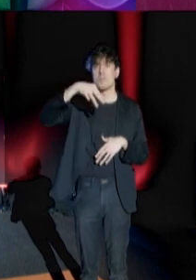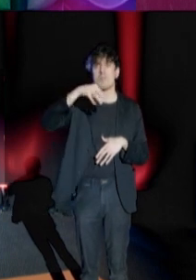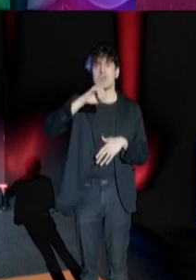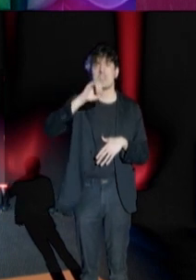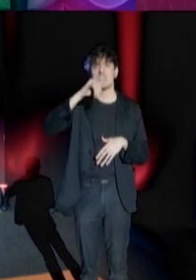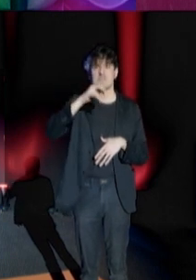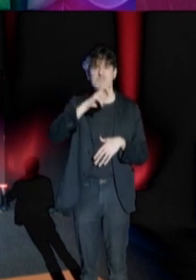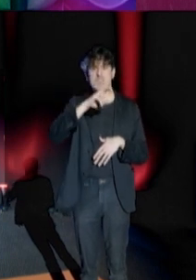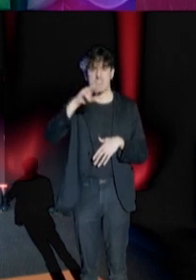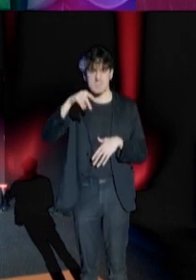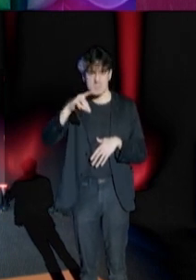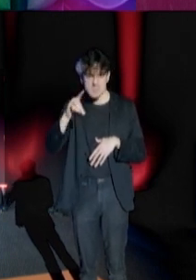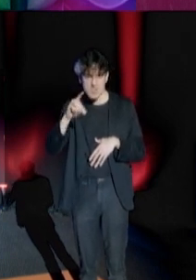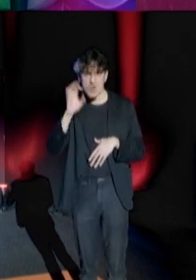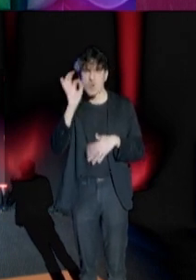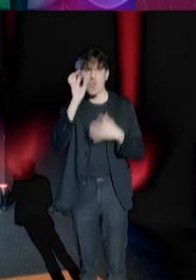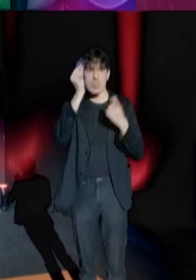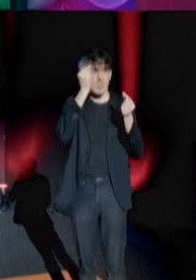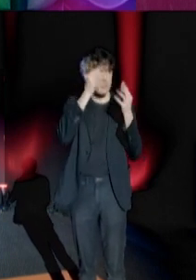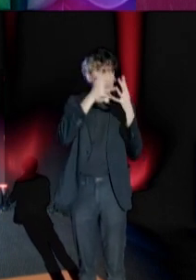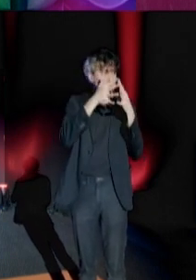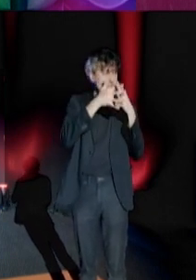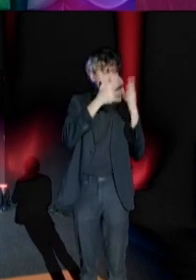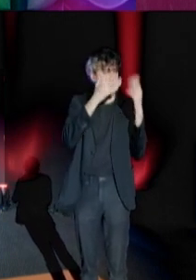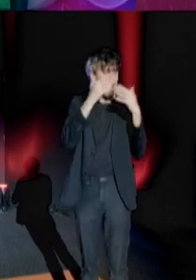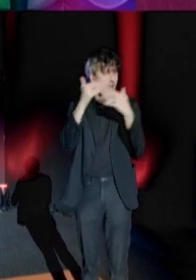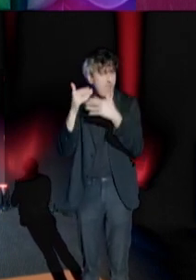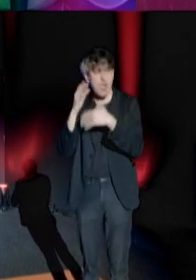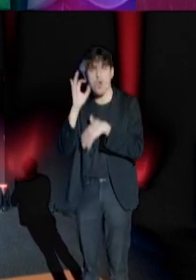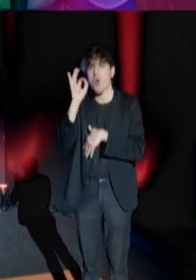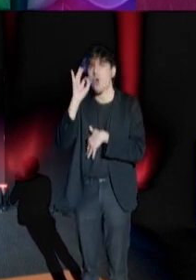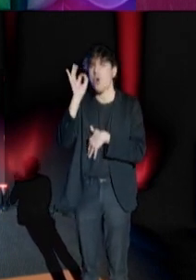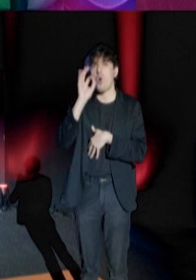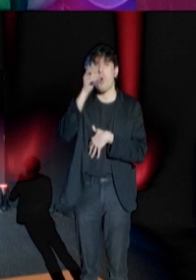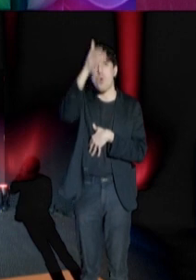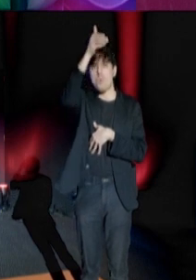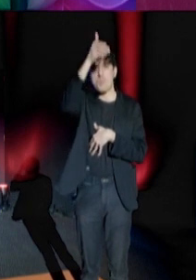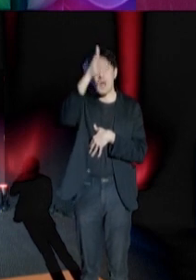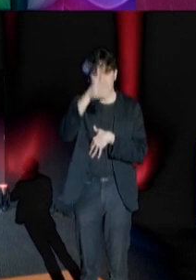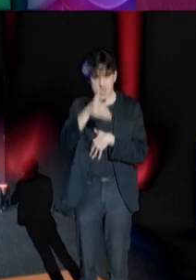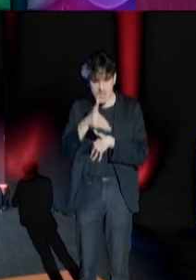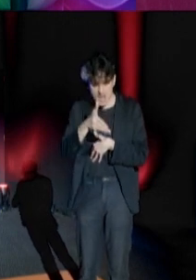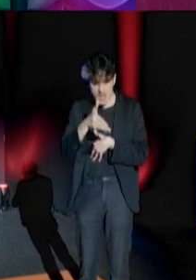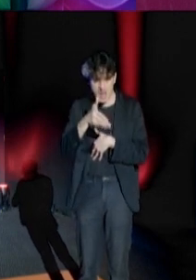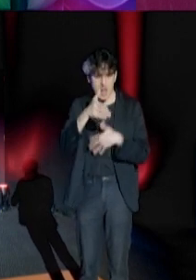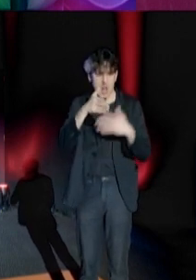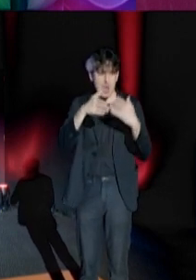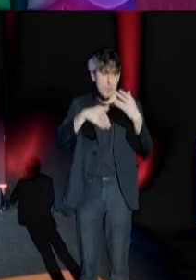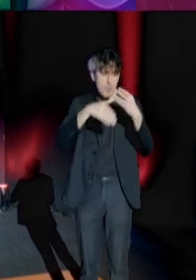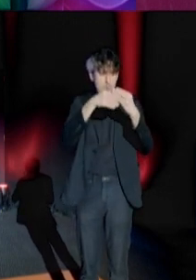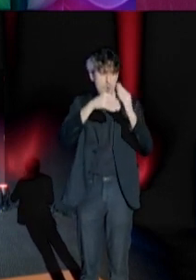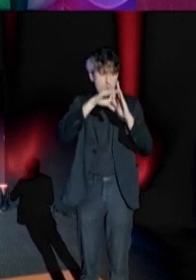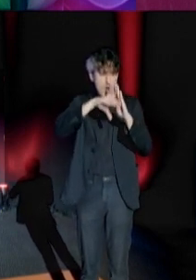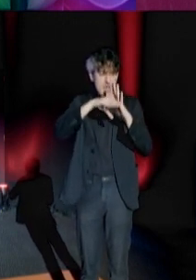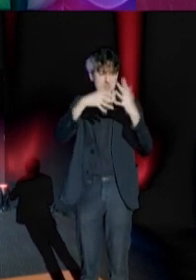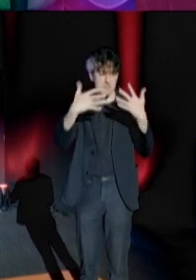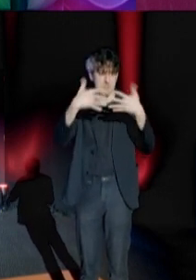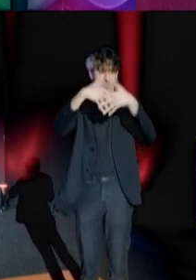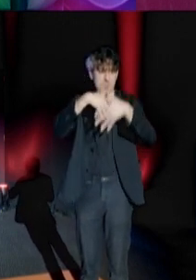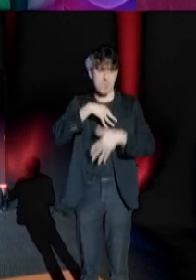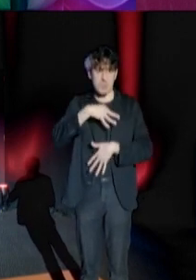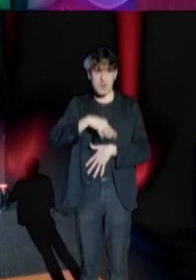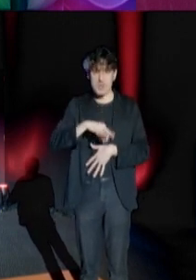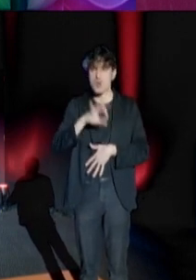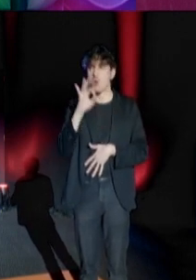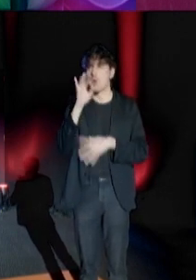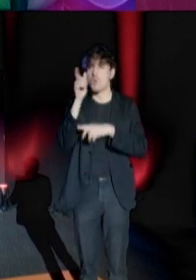estructurados de la compañía o que sea capaz en vertical de integrarse con plugin y por lo tanto sea más hábil por lo tanto reservar un